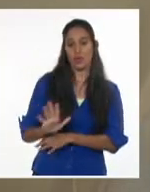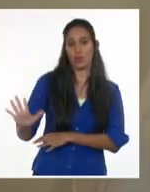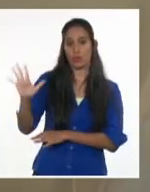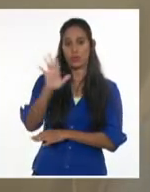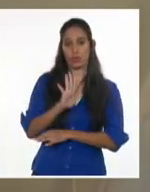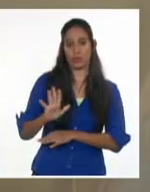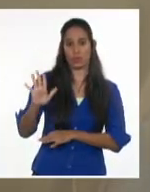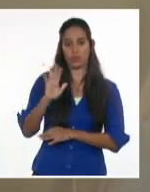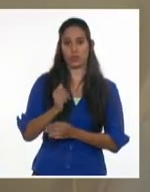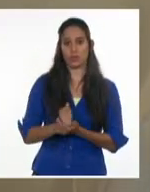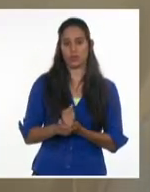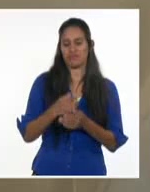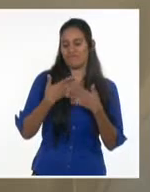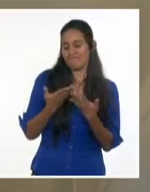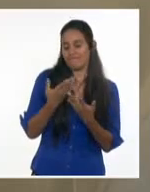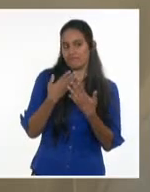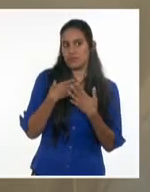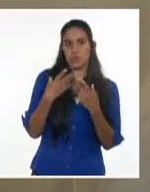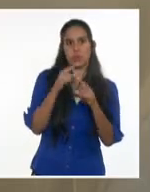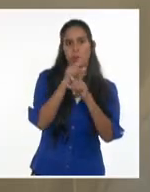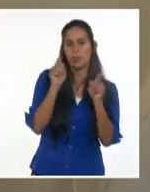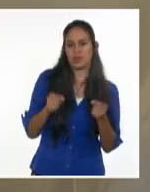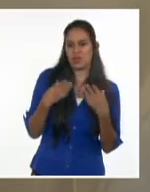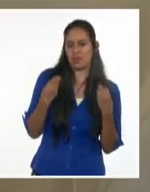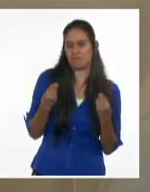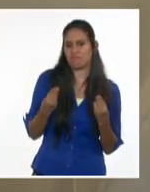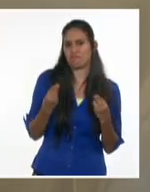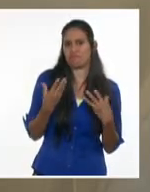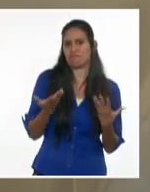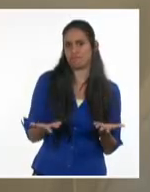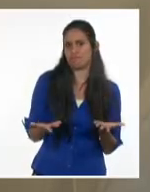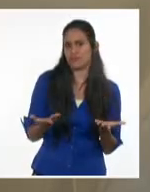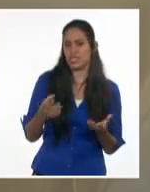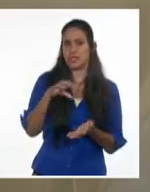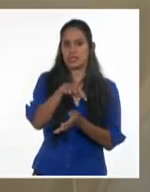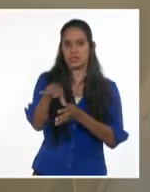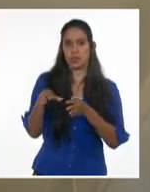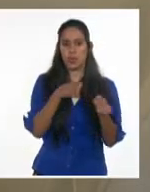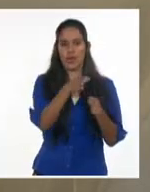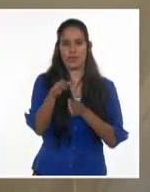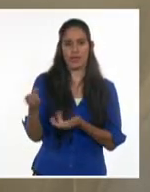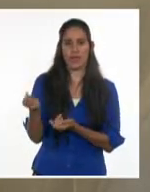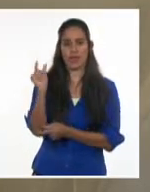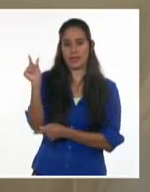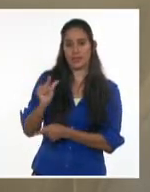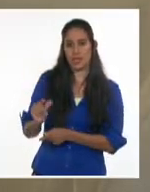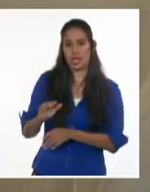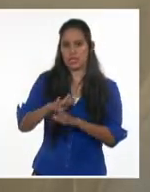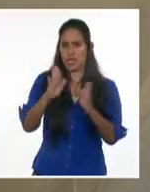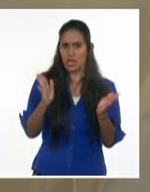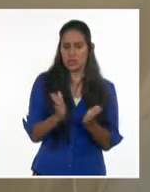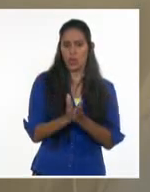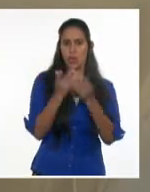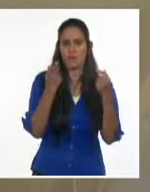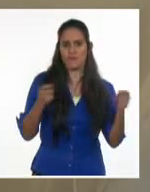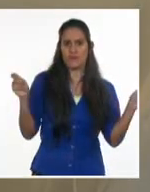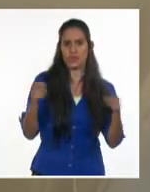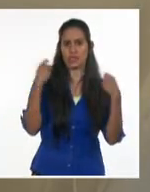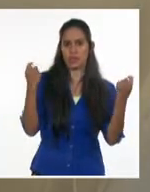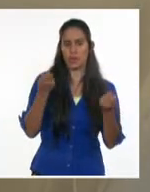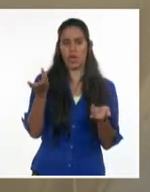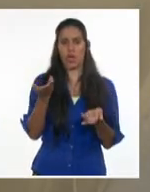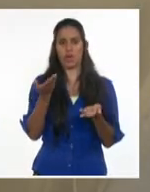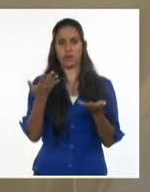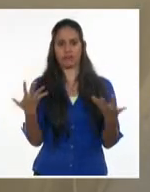yo decía, ¿cómo es posible que lleguemos a una ciudad de Italia, ya hay un festival y que todo está inherente a la cultura cubana? Lo